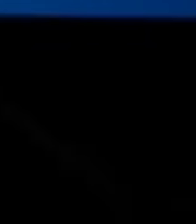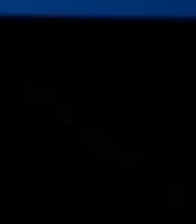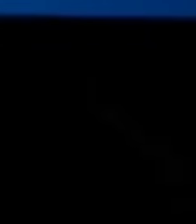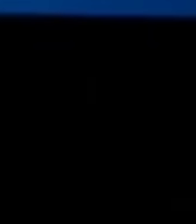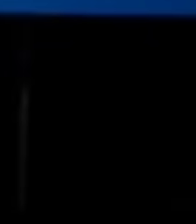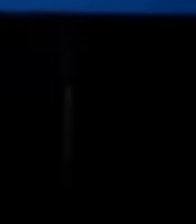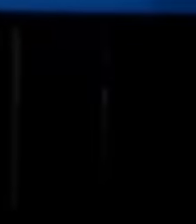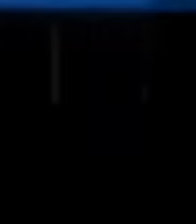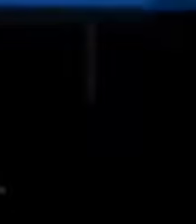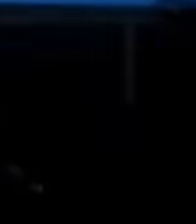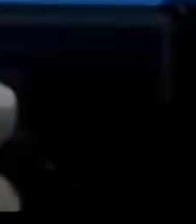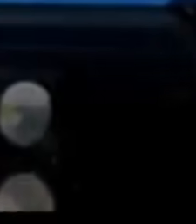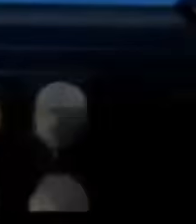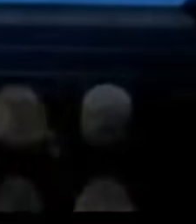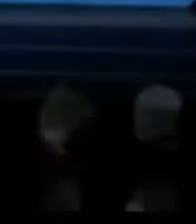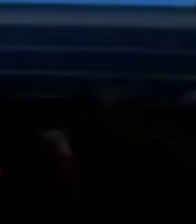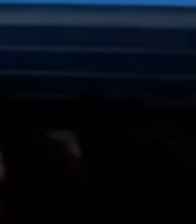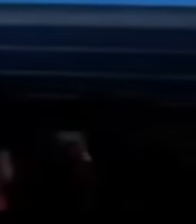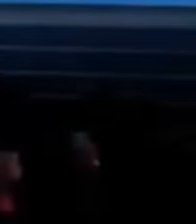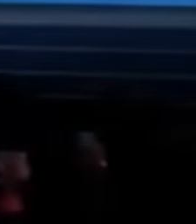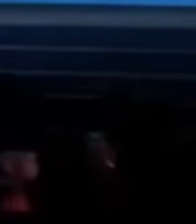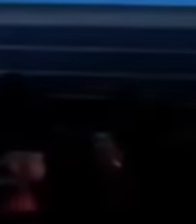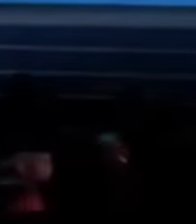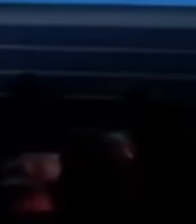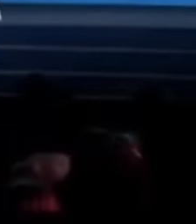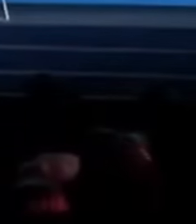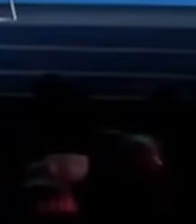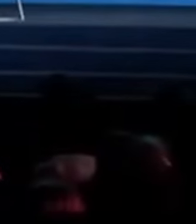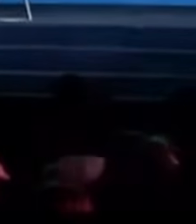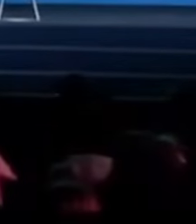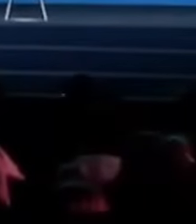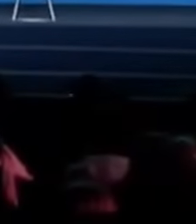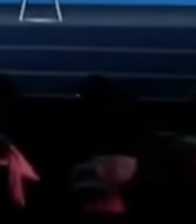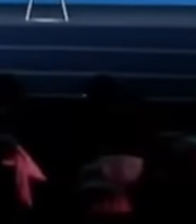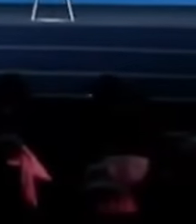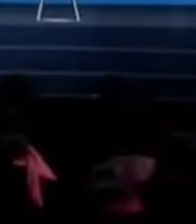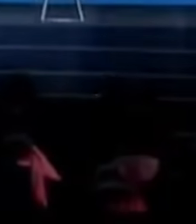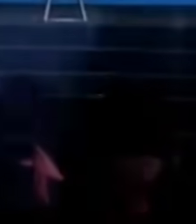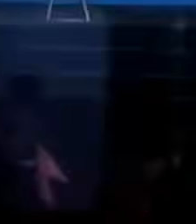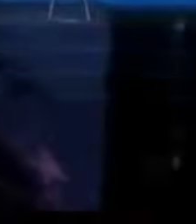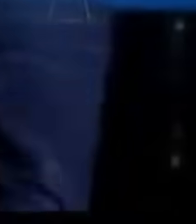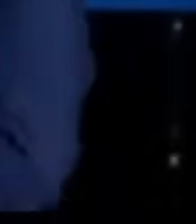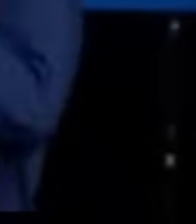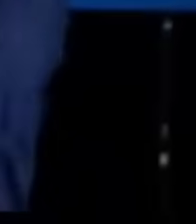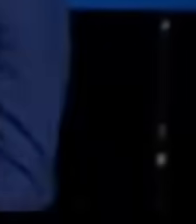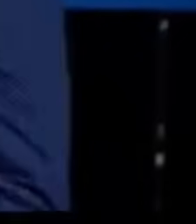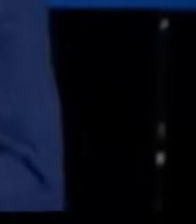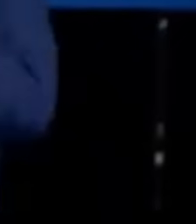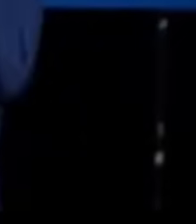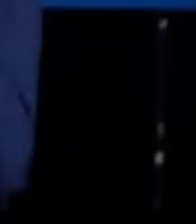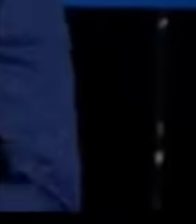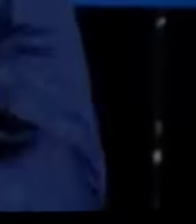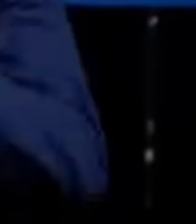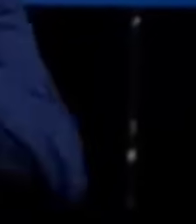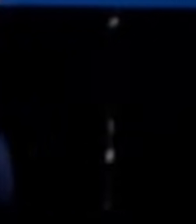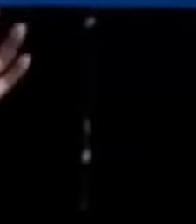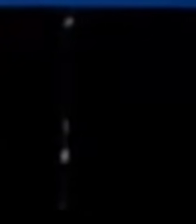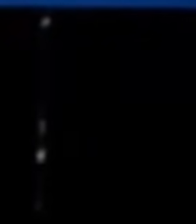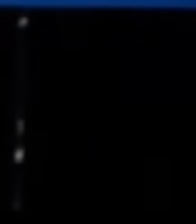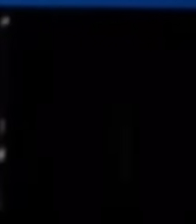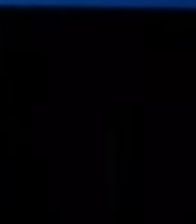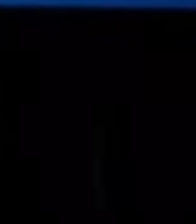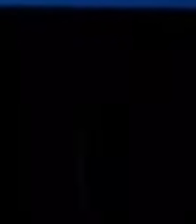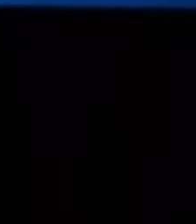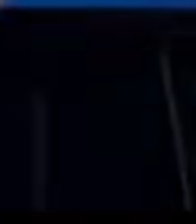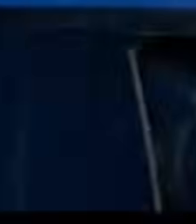vida por amor a ti, por amor a mí. Siendo puro, justo, sin